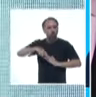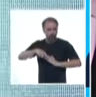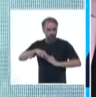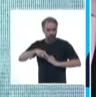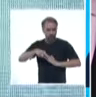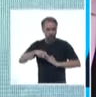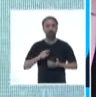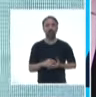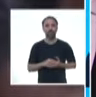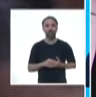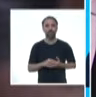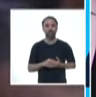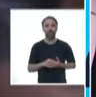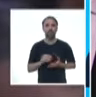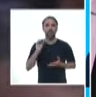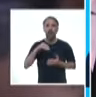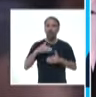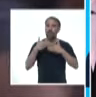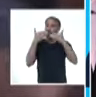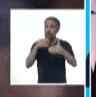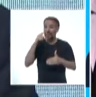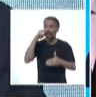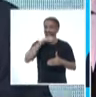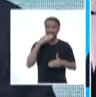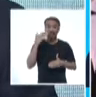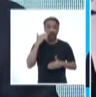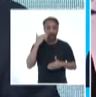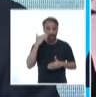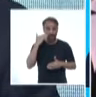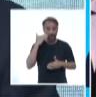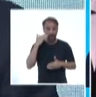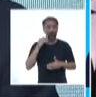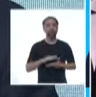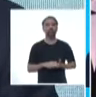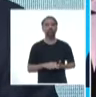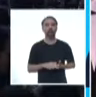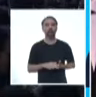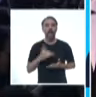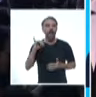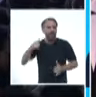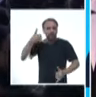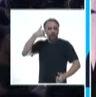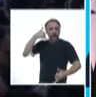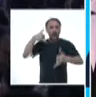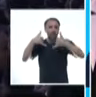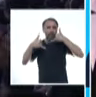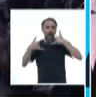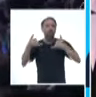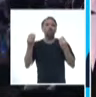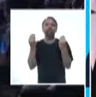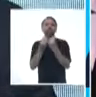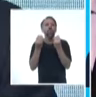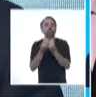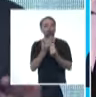qué haríamos de desde la provincia de Buenos Aires que necesitamos los aportes nacionales si mi ley gobernara Así que hay un